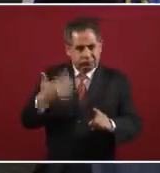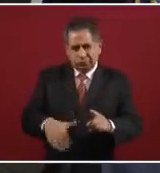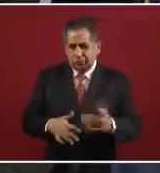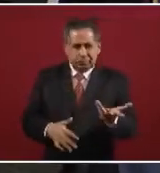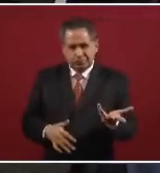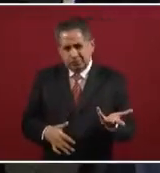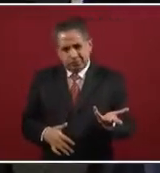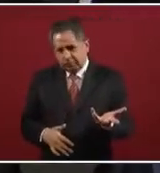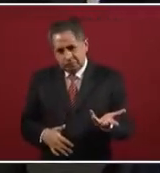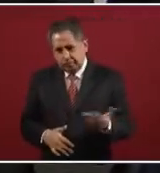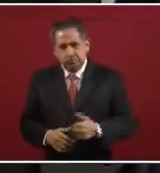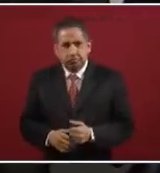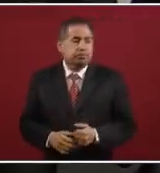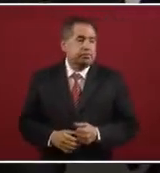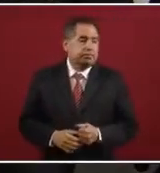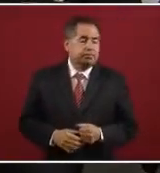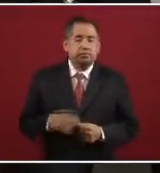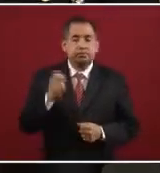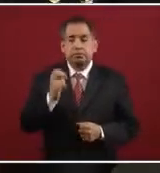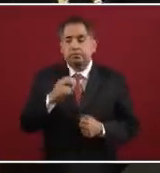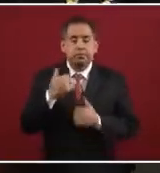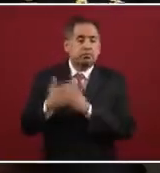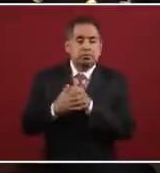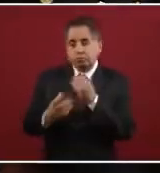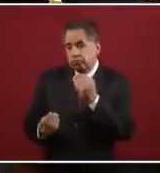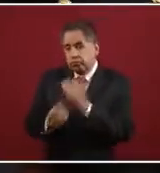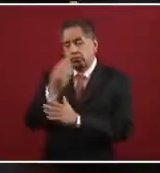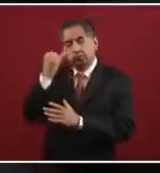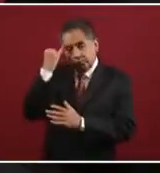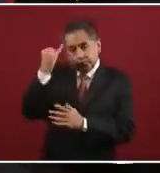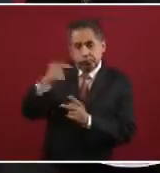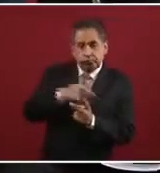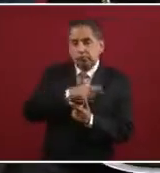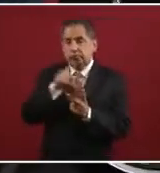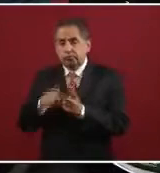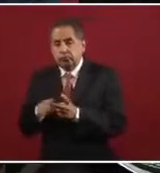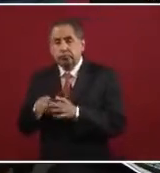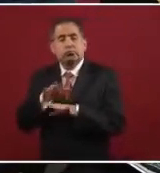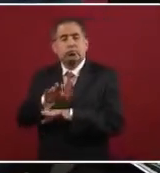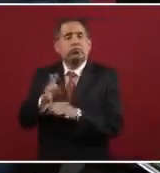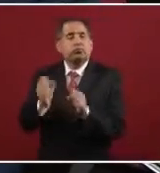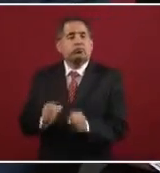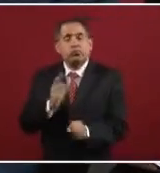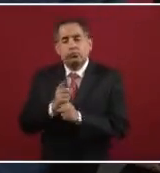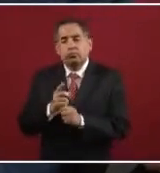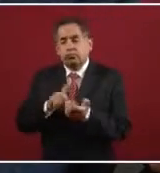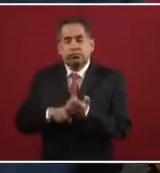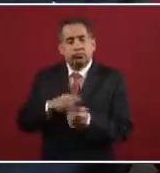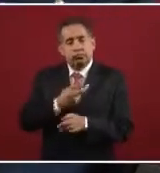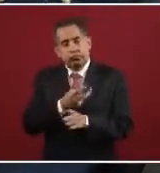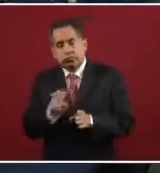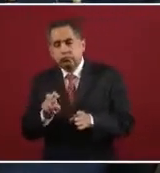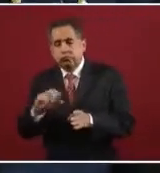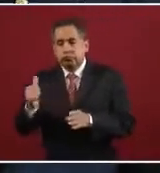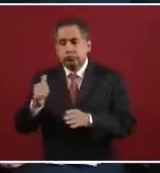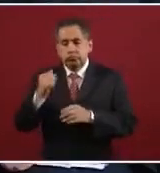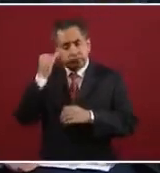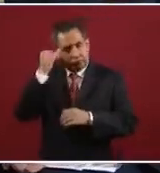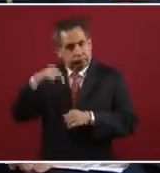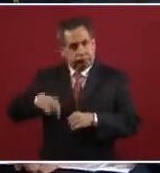Entonces, hay un nuevo paradigma en materia de seguridad que aquí se